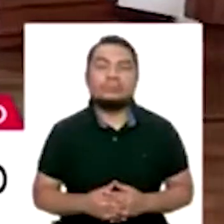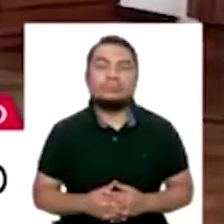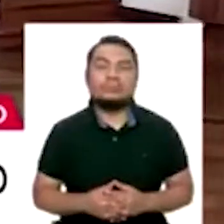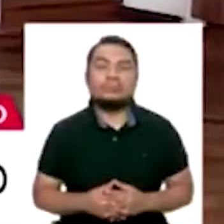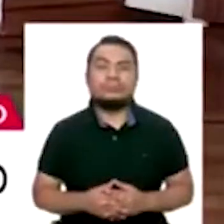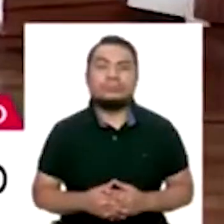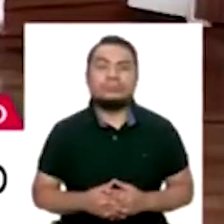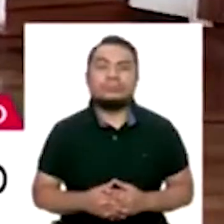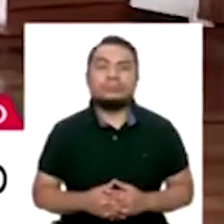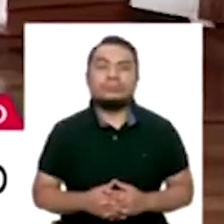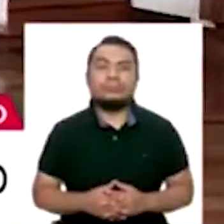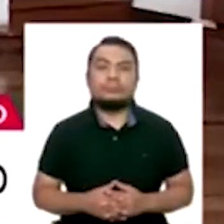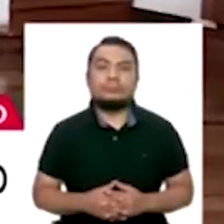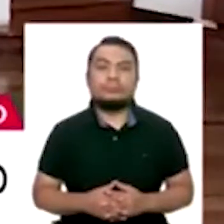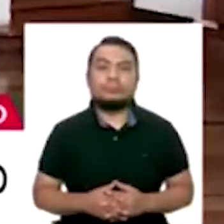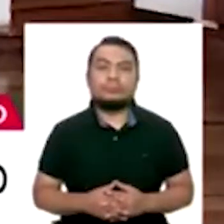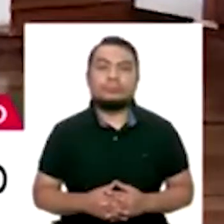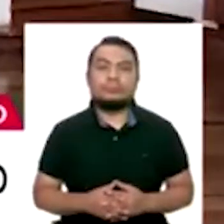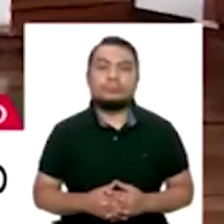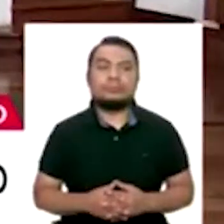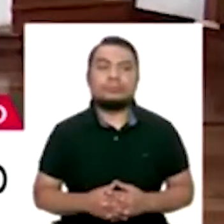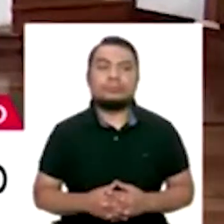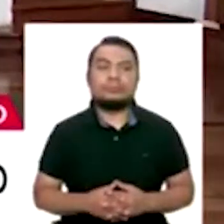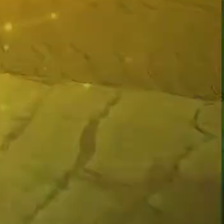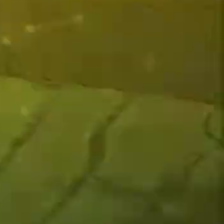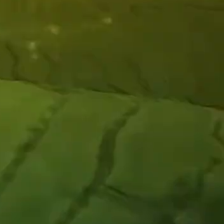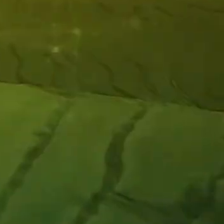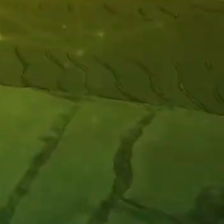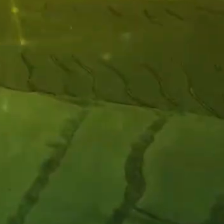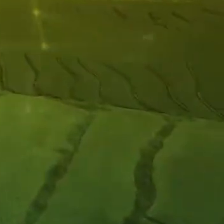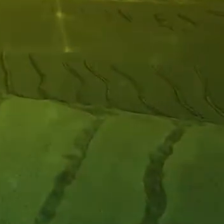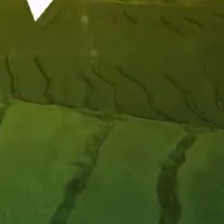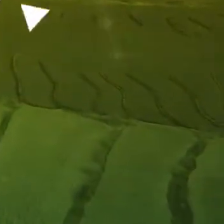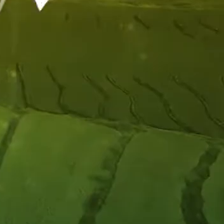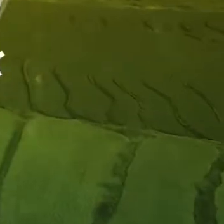sociales, planificación de territorio, uso de agua, entre otros.